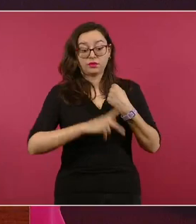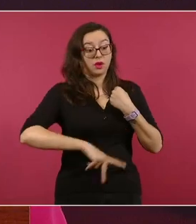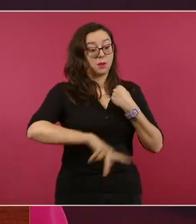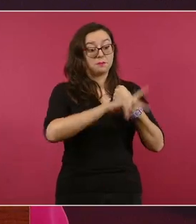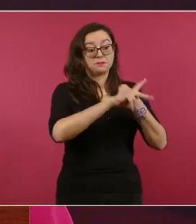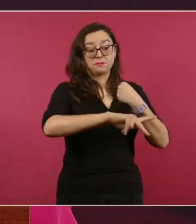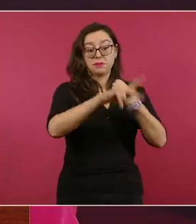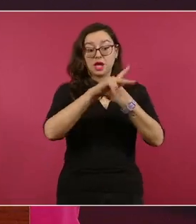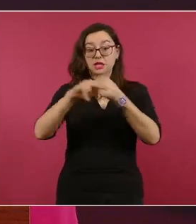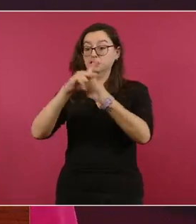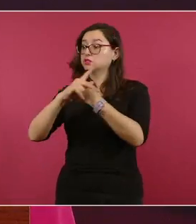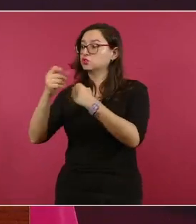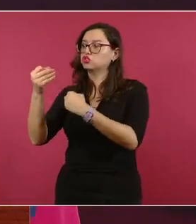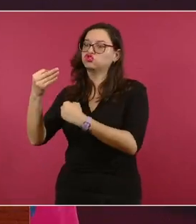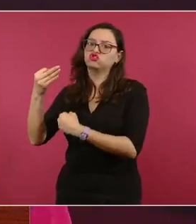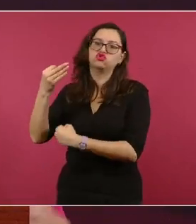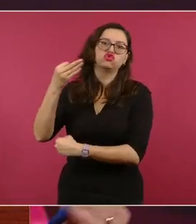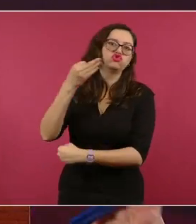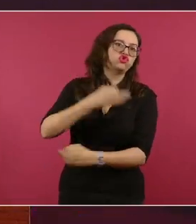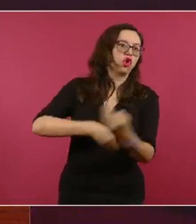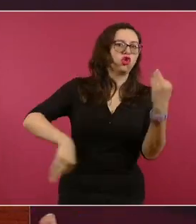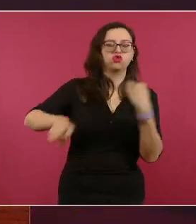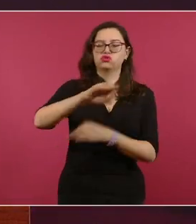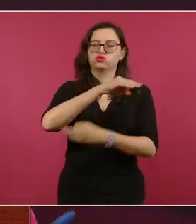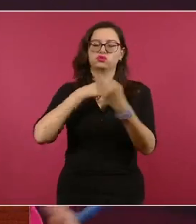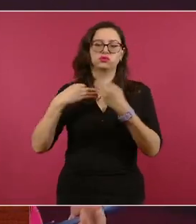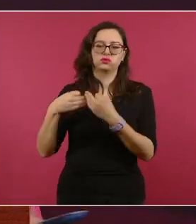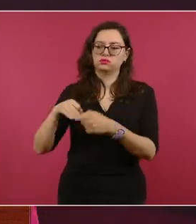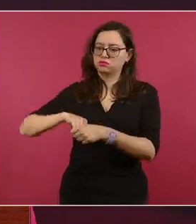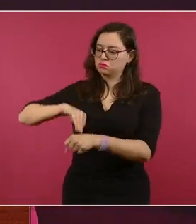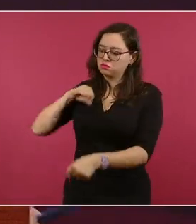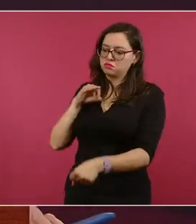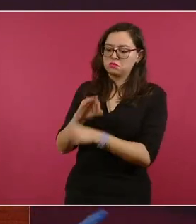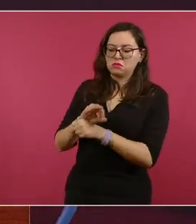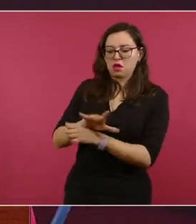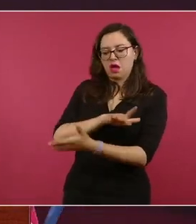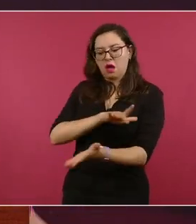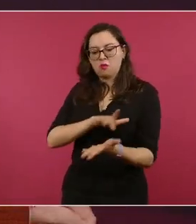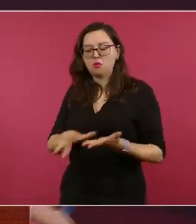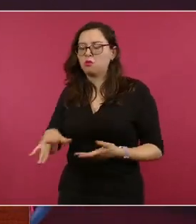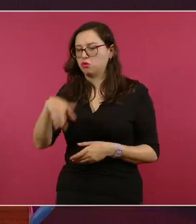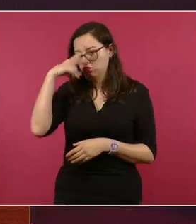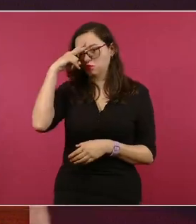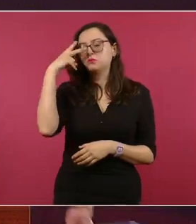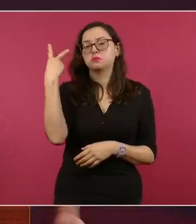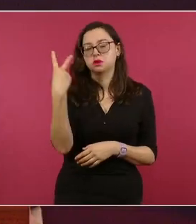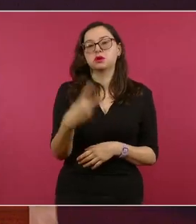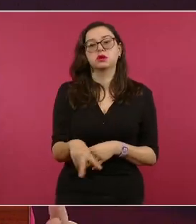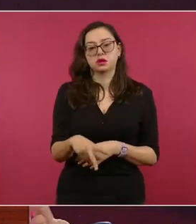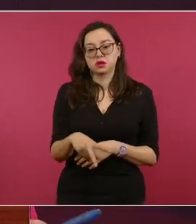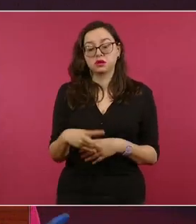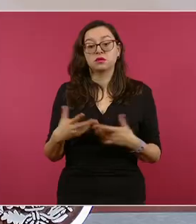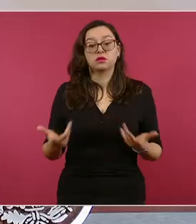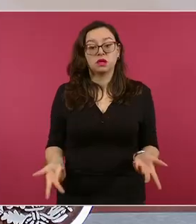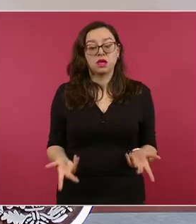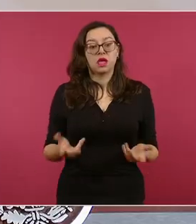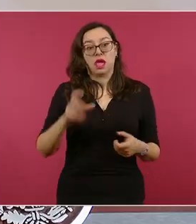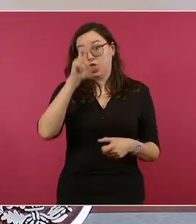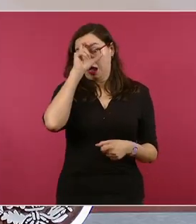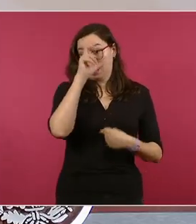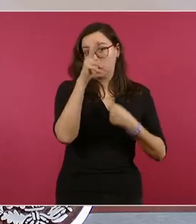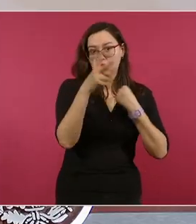Europa, casi todos los países de Europa, ahora el Medio Oriente se está empezando a sumar, Asia, Pacífico.